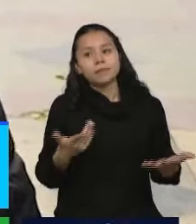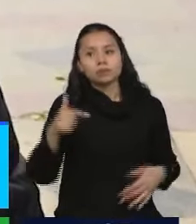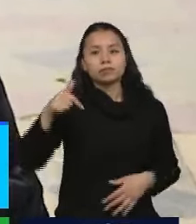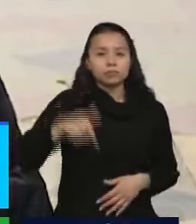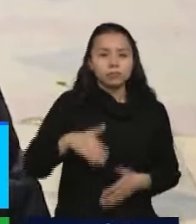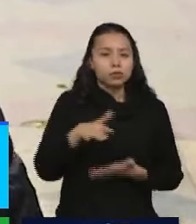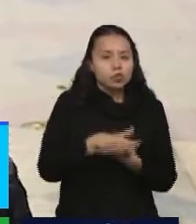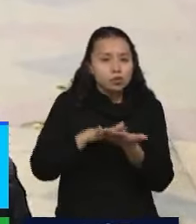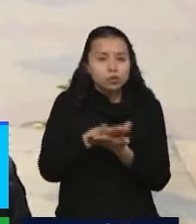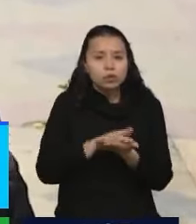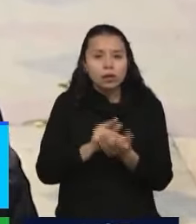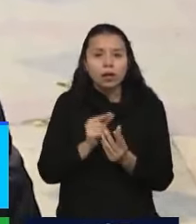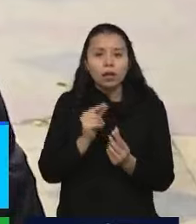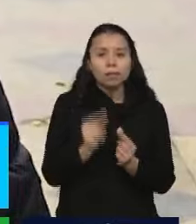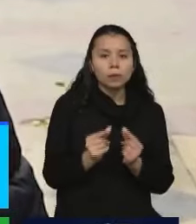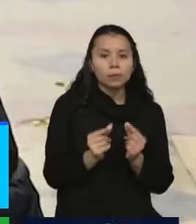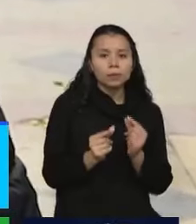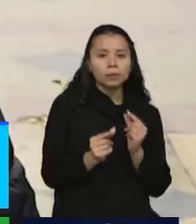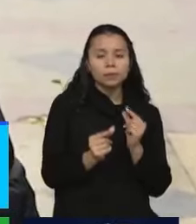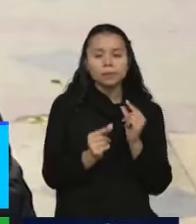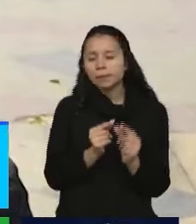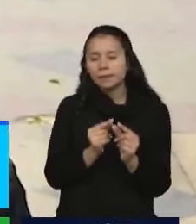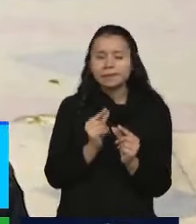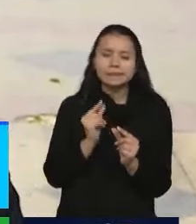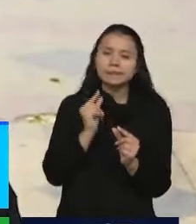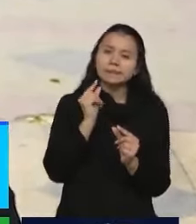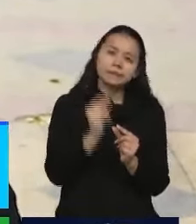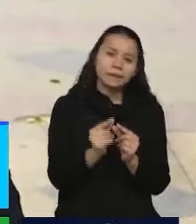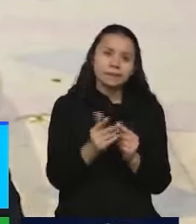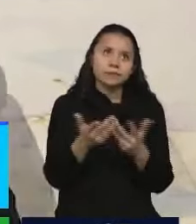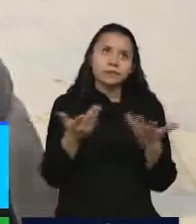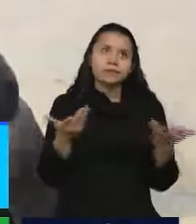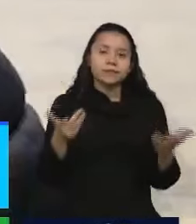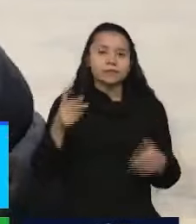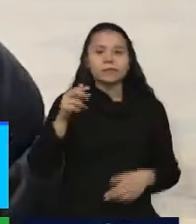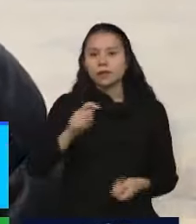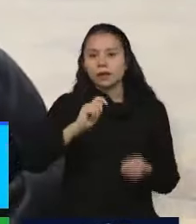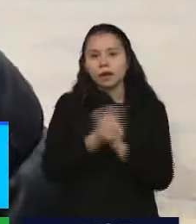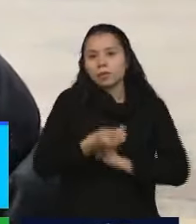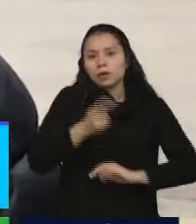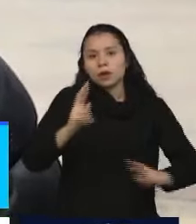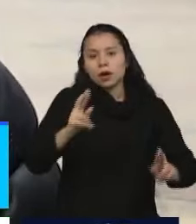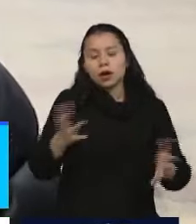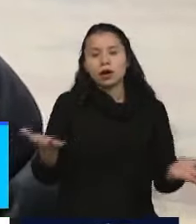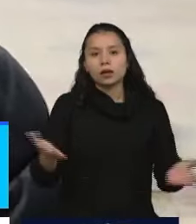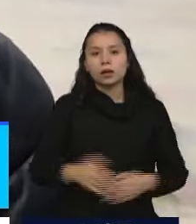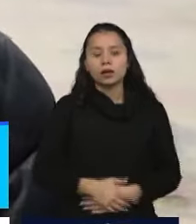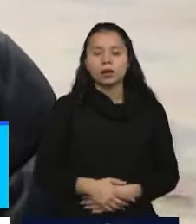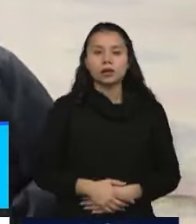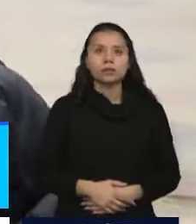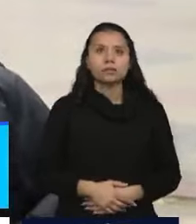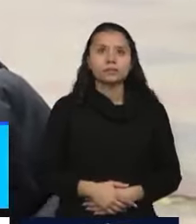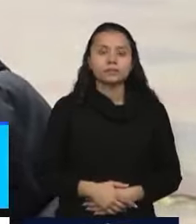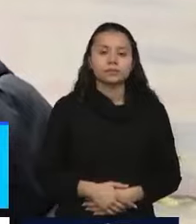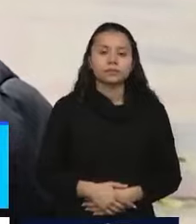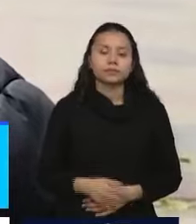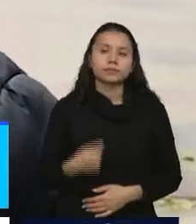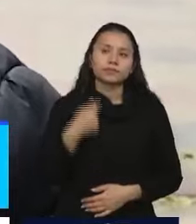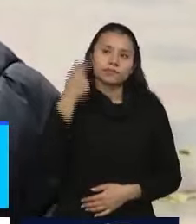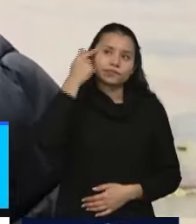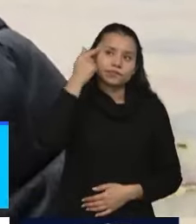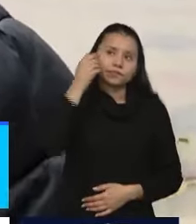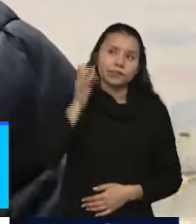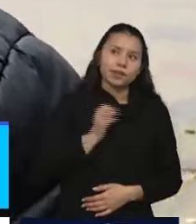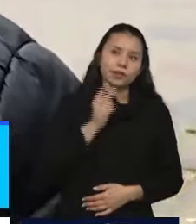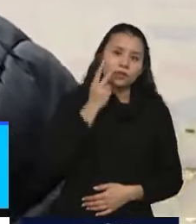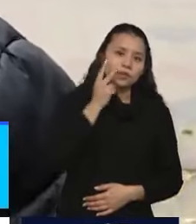viendo muy de a poco. Y bueno, esperemos que esto pueda cambiar por el bien de todos. Y yo creo que lo que va del